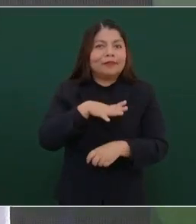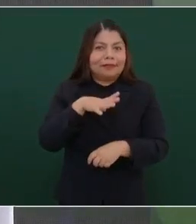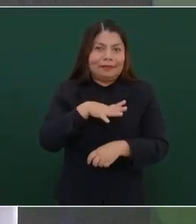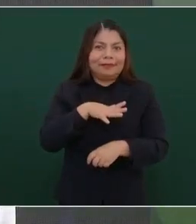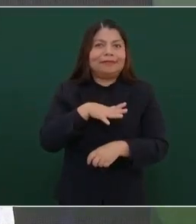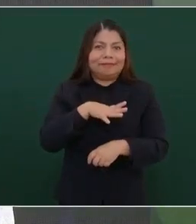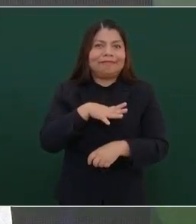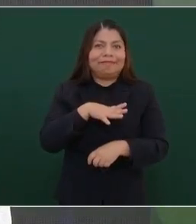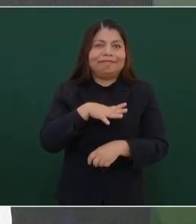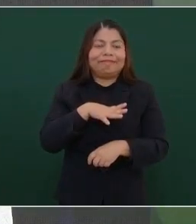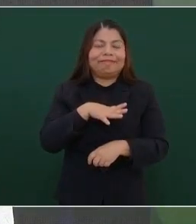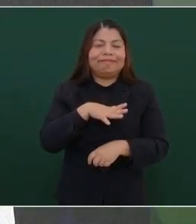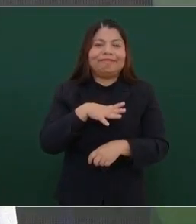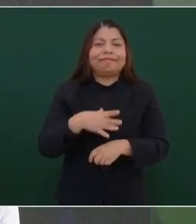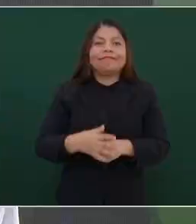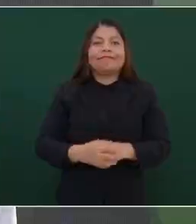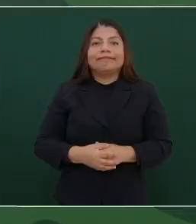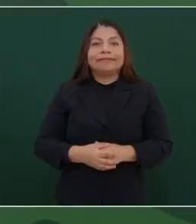porque va arriba